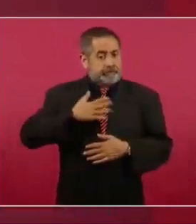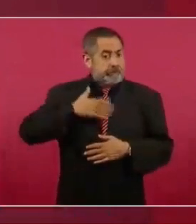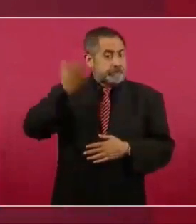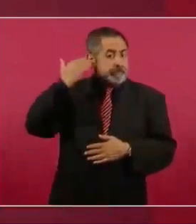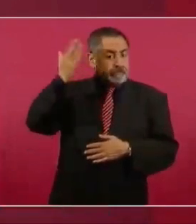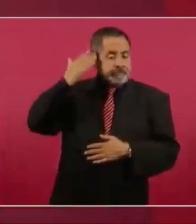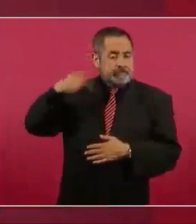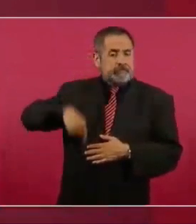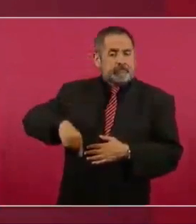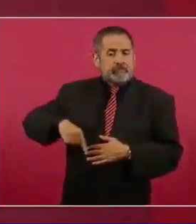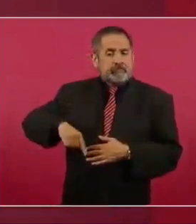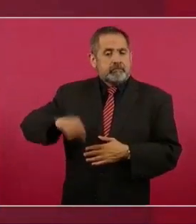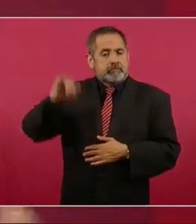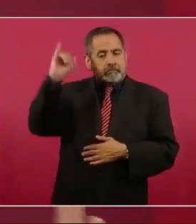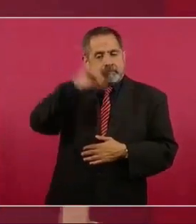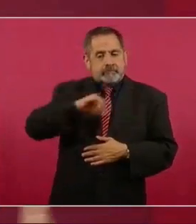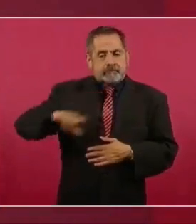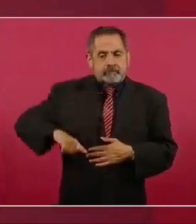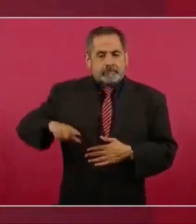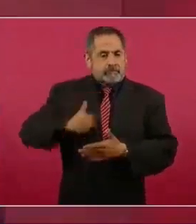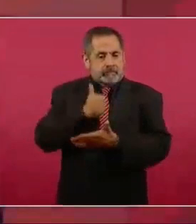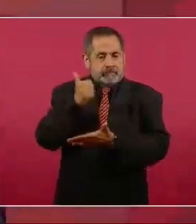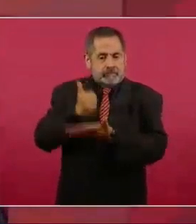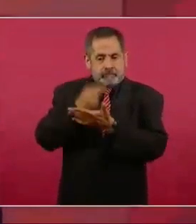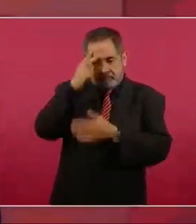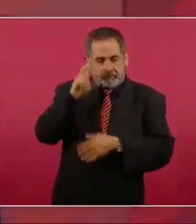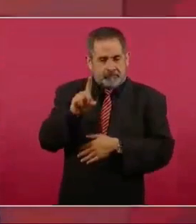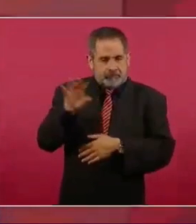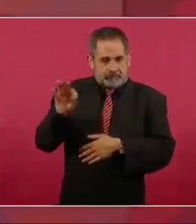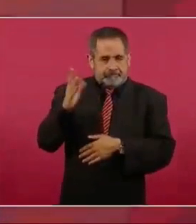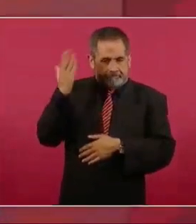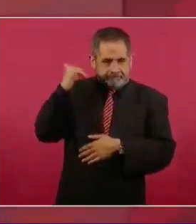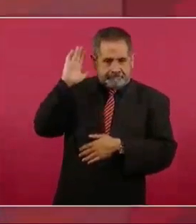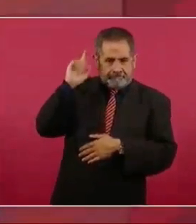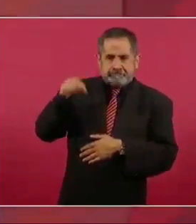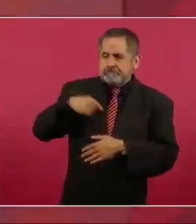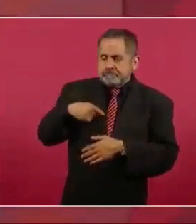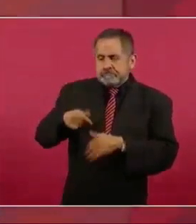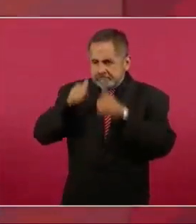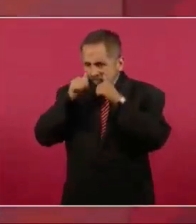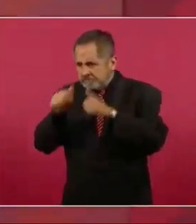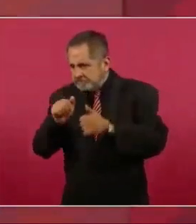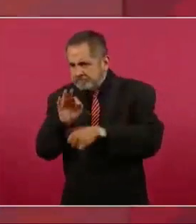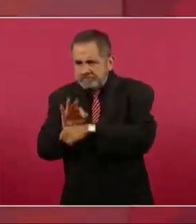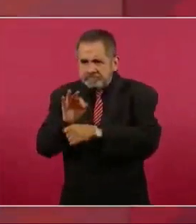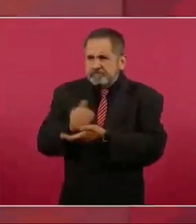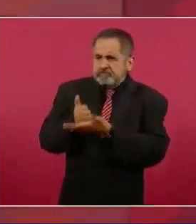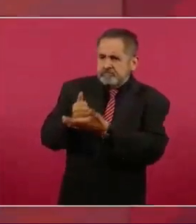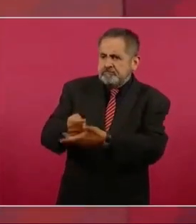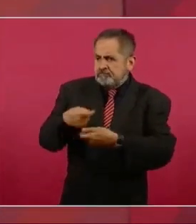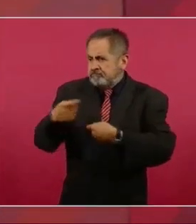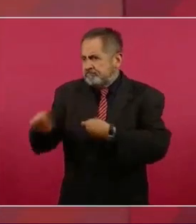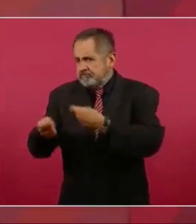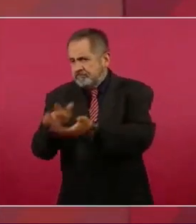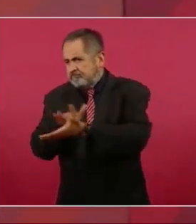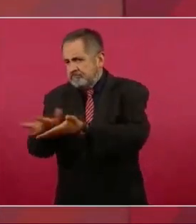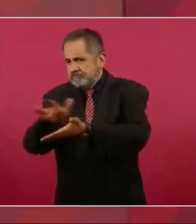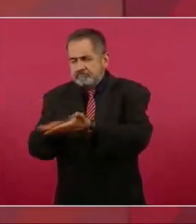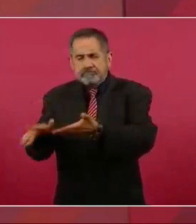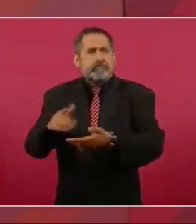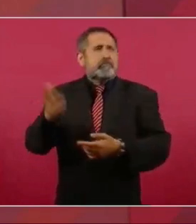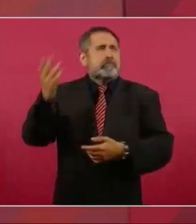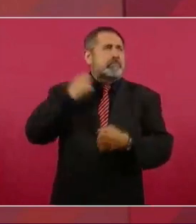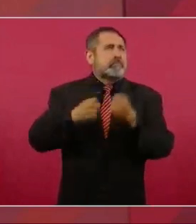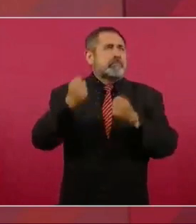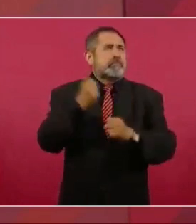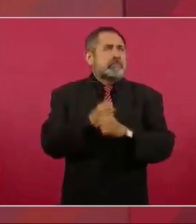comenzamos con este programa aquí en el